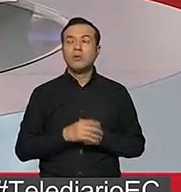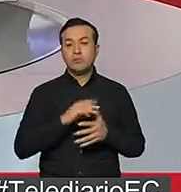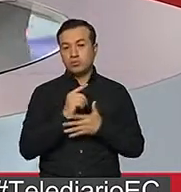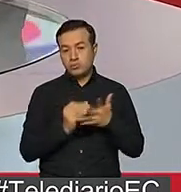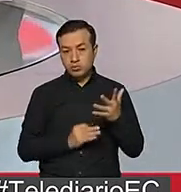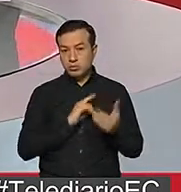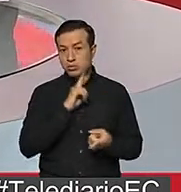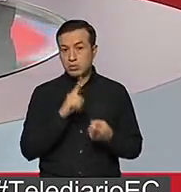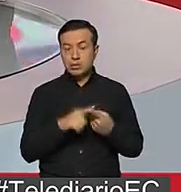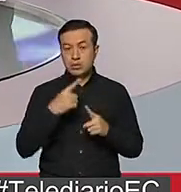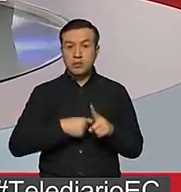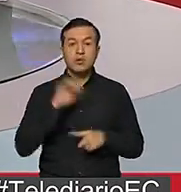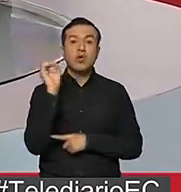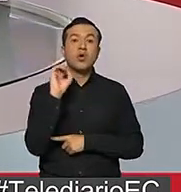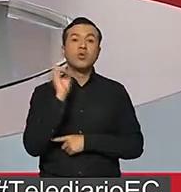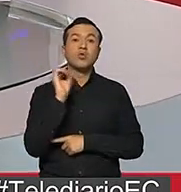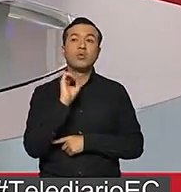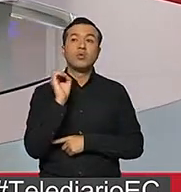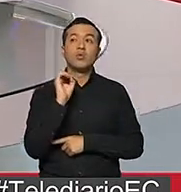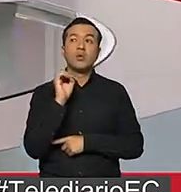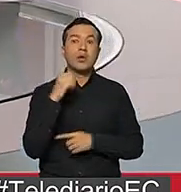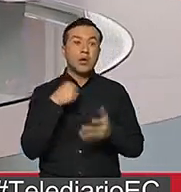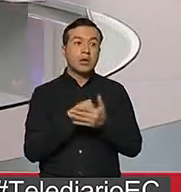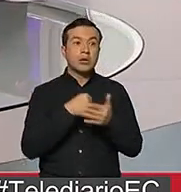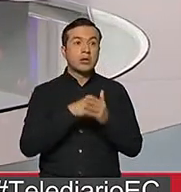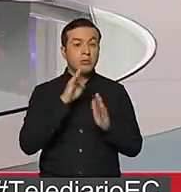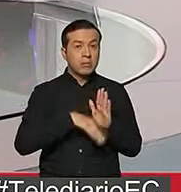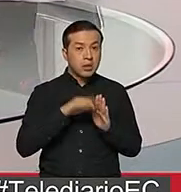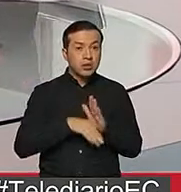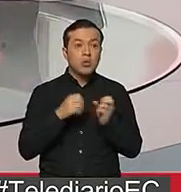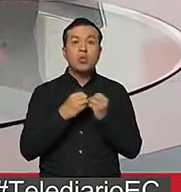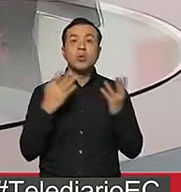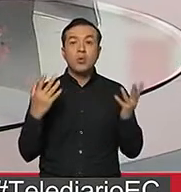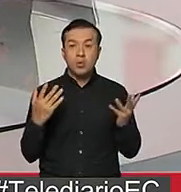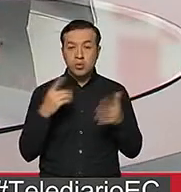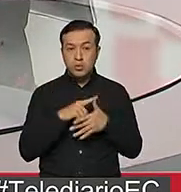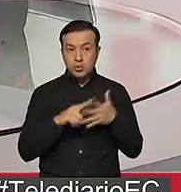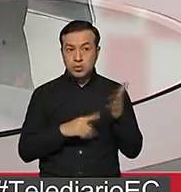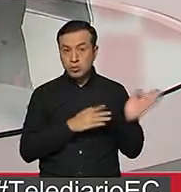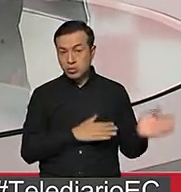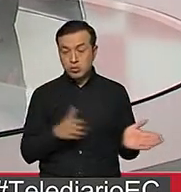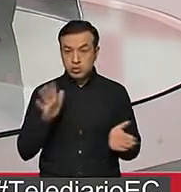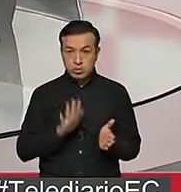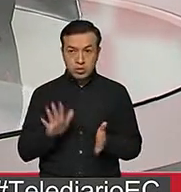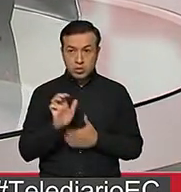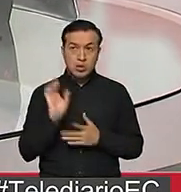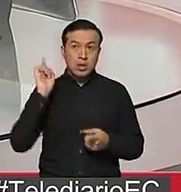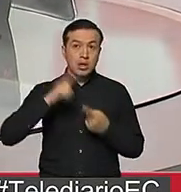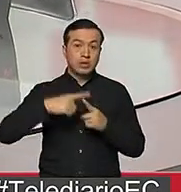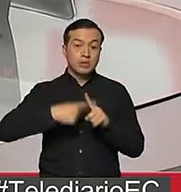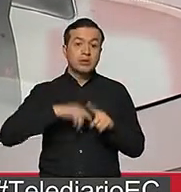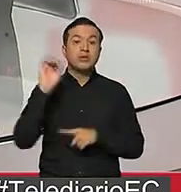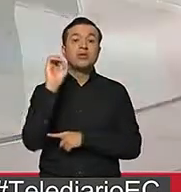puede existir hasta el mes de octubre cómo va esa reducción o de cuántos accidentes estamos hablando que se han sucedido en el país hasta el mes de octubre